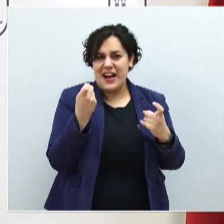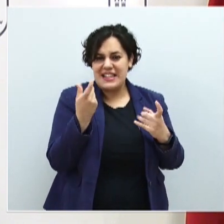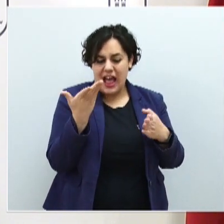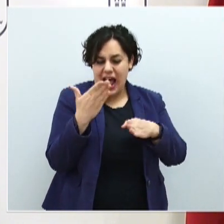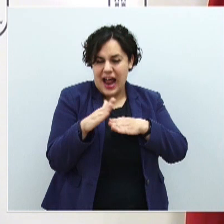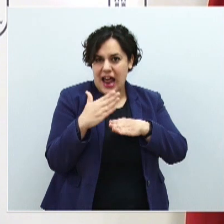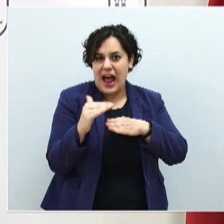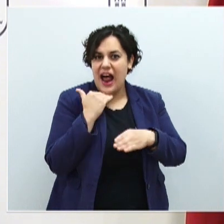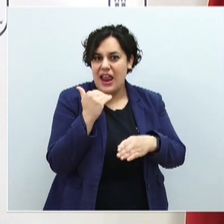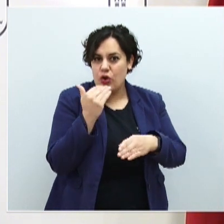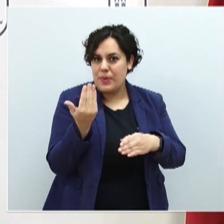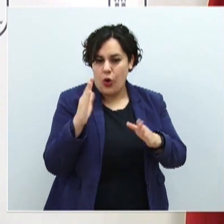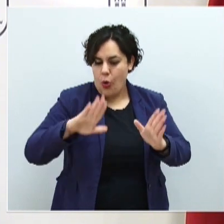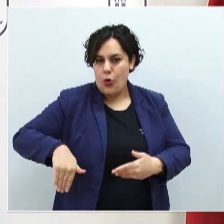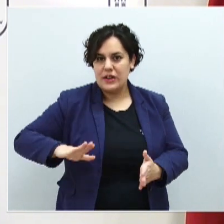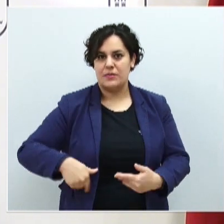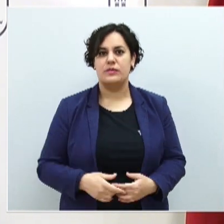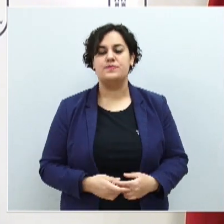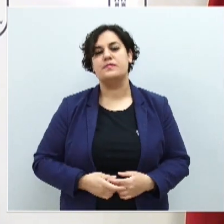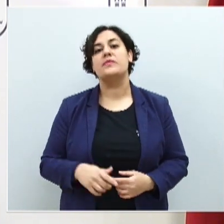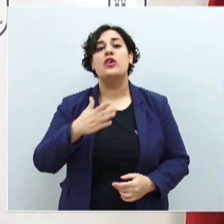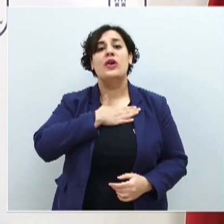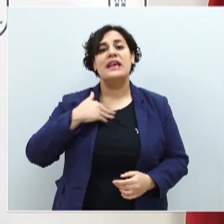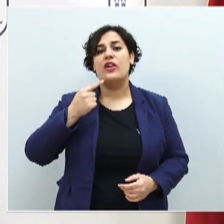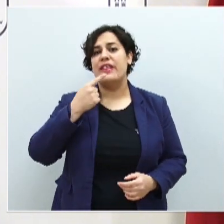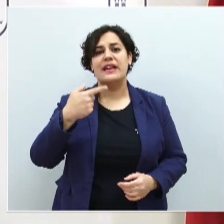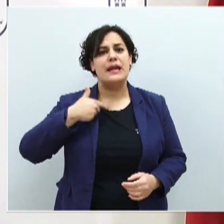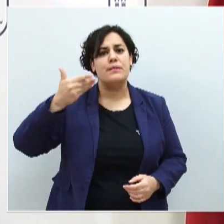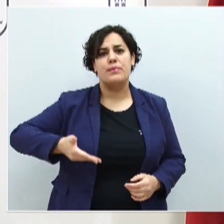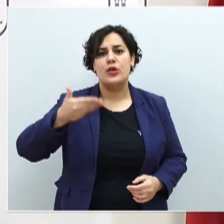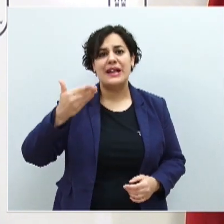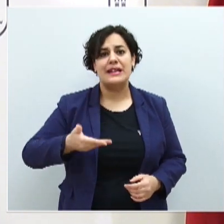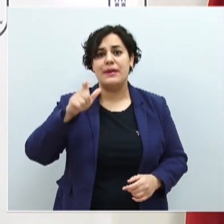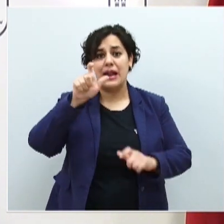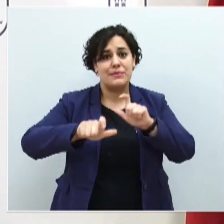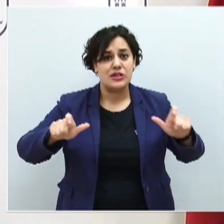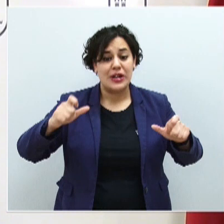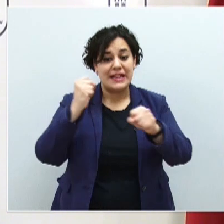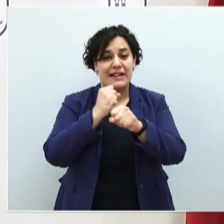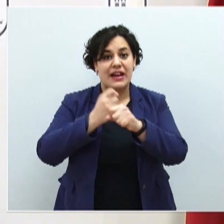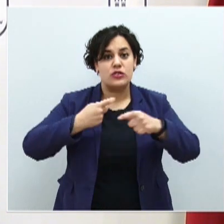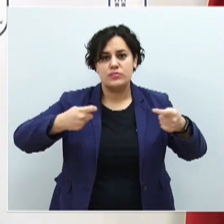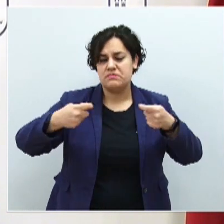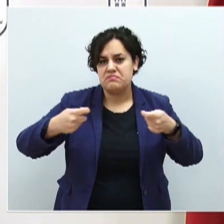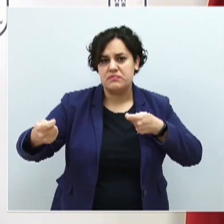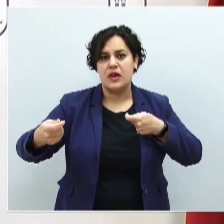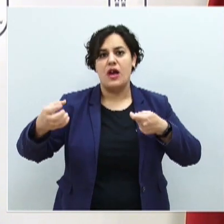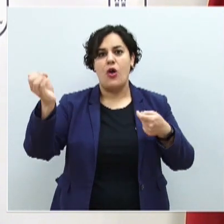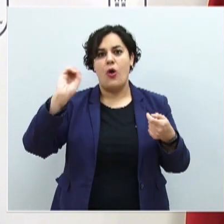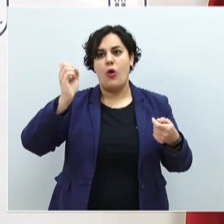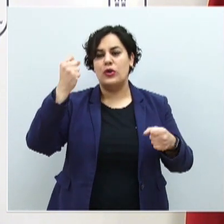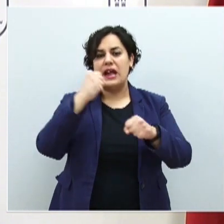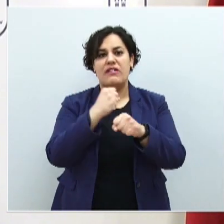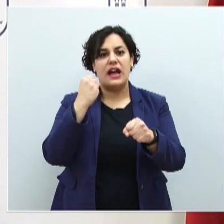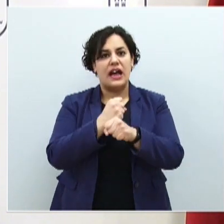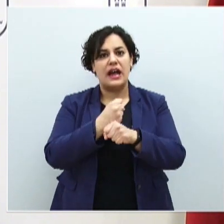la enfermedad. Lo que quiero decir con esto es que lo más importante para una persona que trabaje en un supermercado, que trabaje en un sitio donde